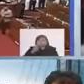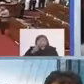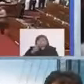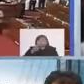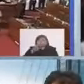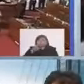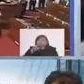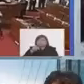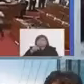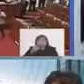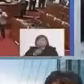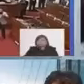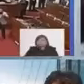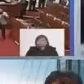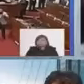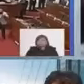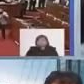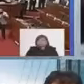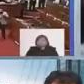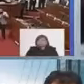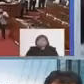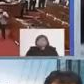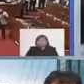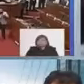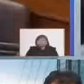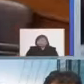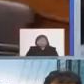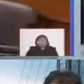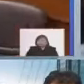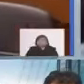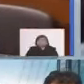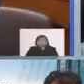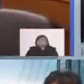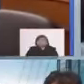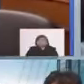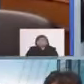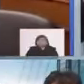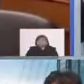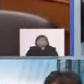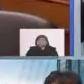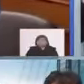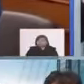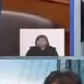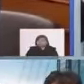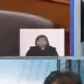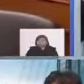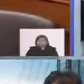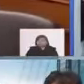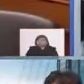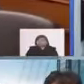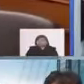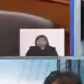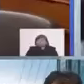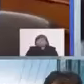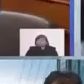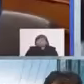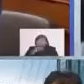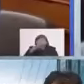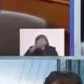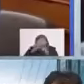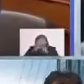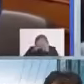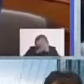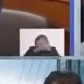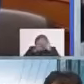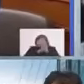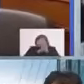la región y cuánto defiende la institucionalidad en Perú. Ine, Pedro Castillo, desde que asumió, fue